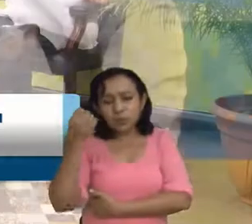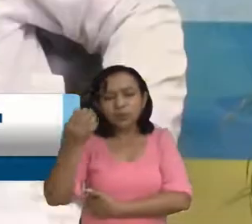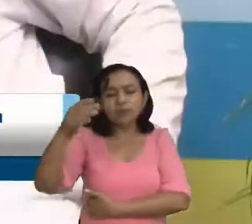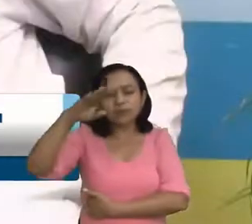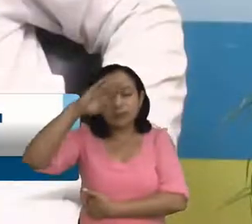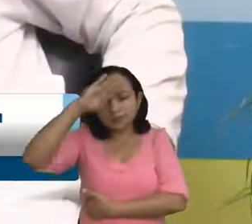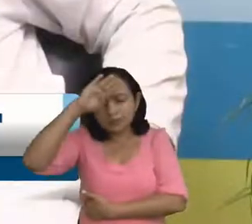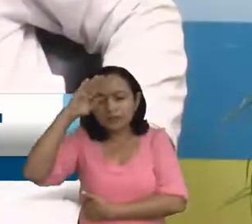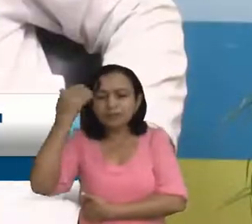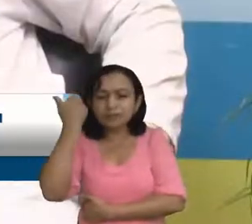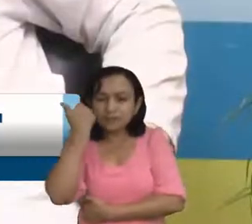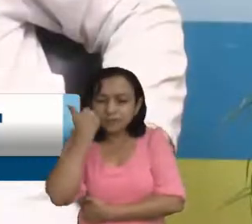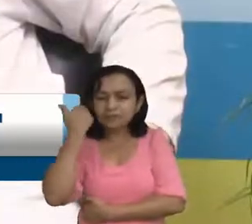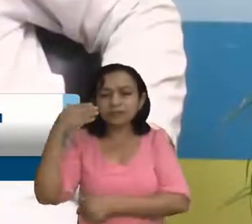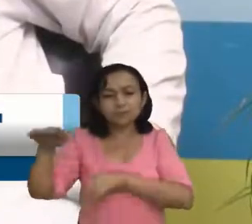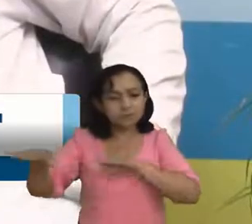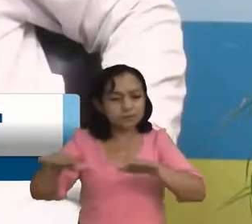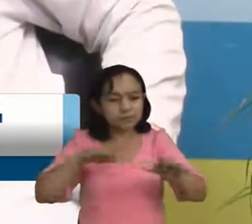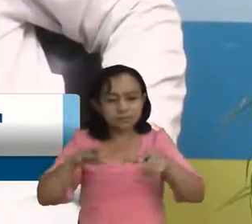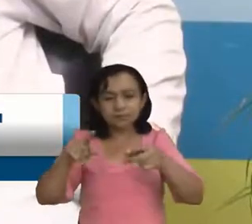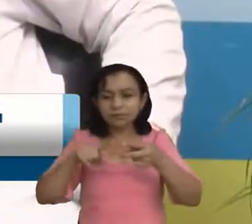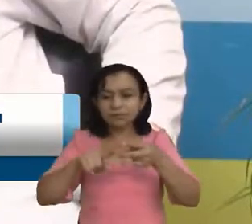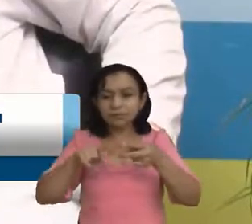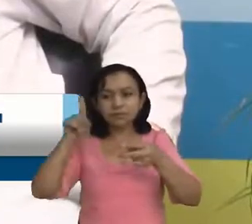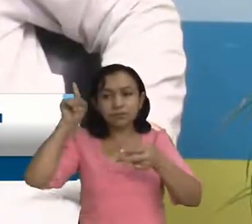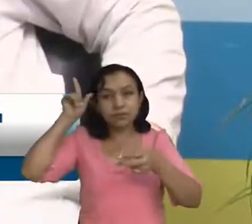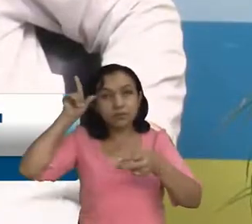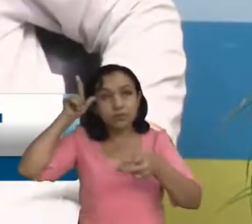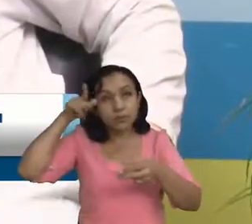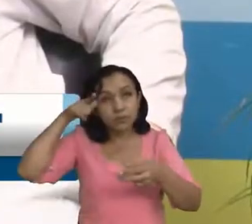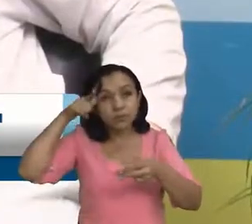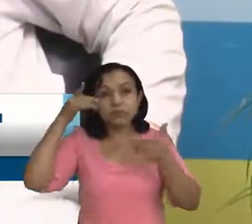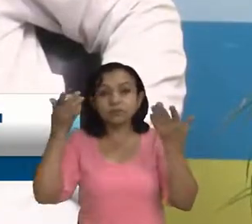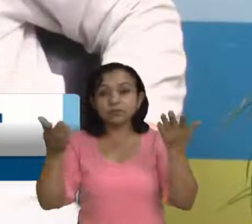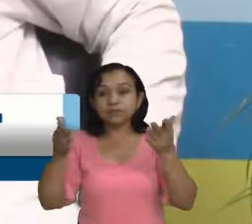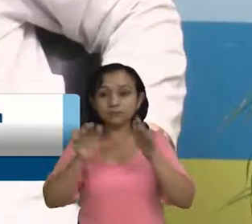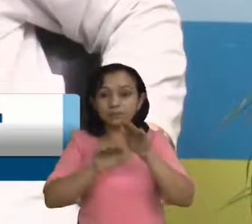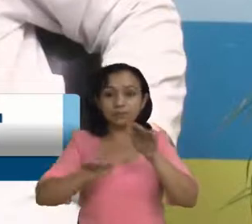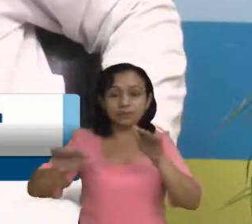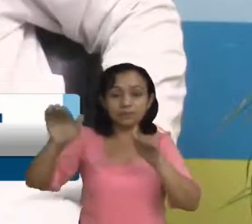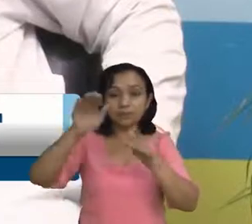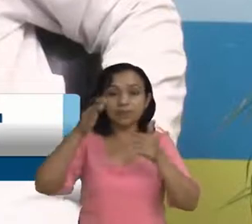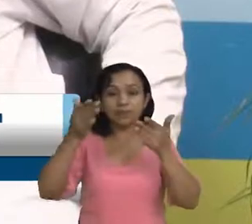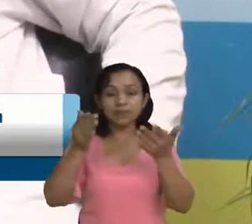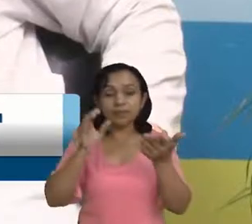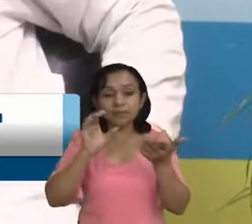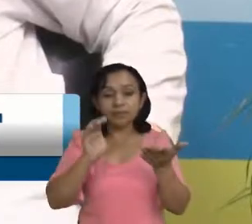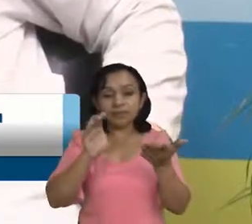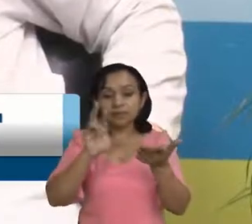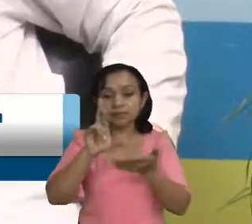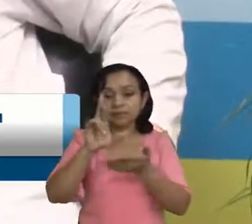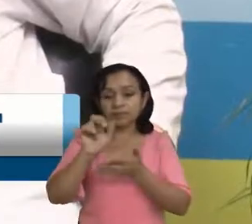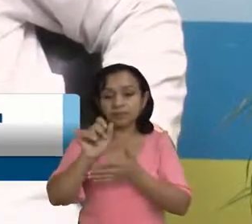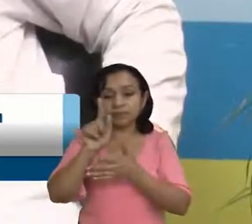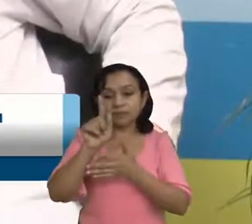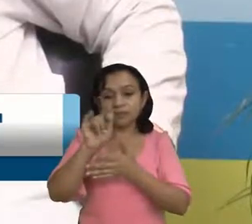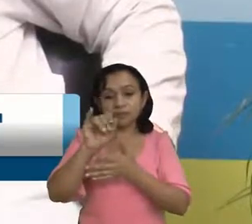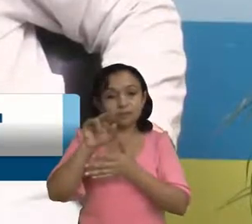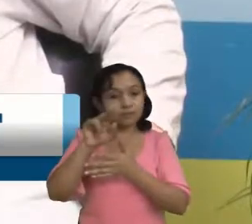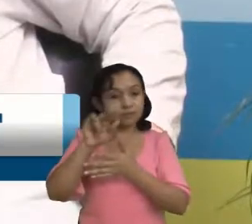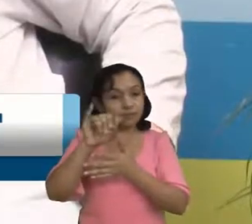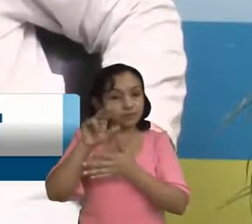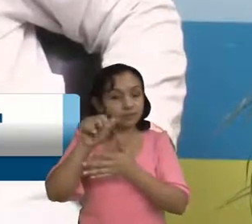altas temperaturas, ¿verdad? Va sumado aún el aumento de la creatinina, ¿verdad? Y el paciente puede caer en